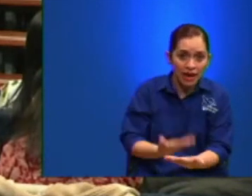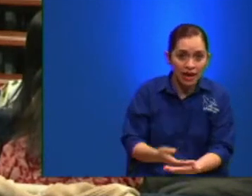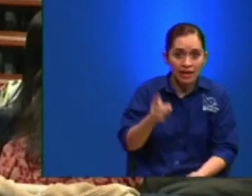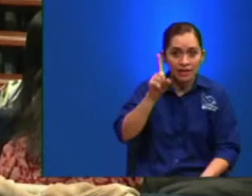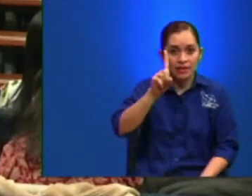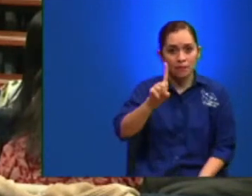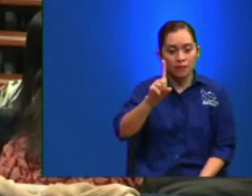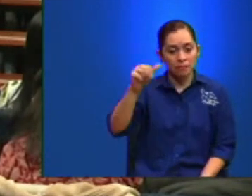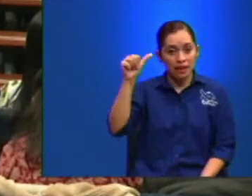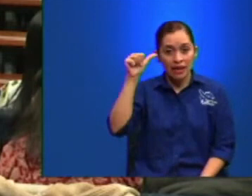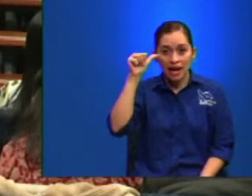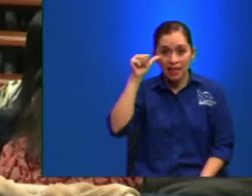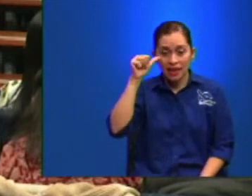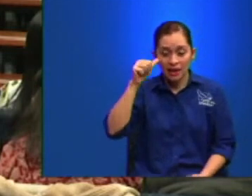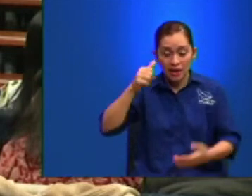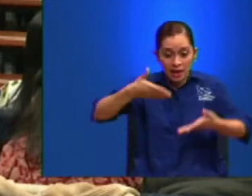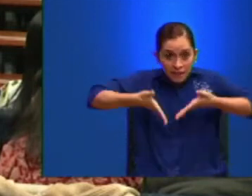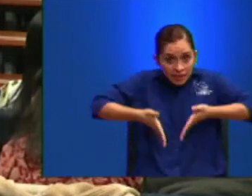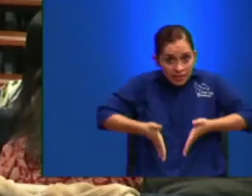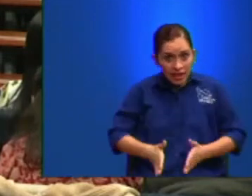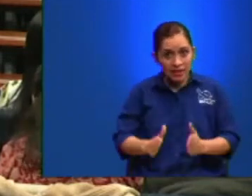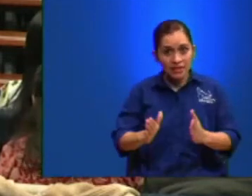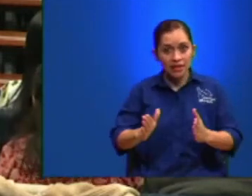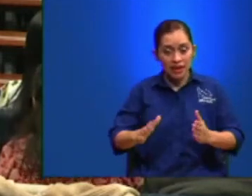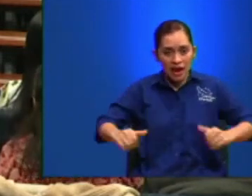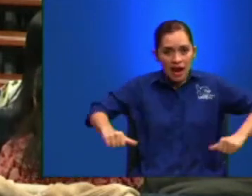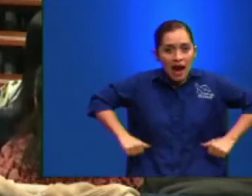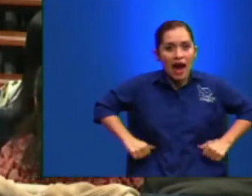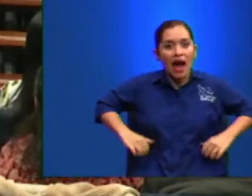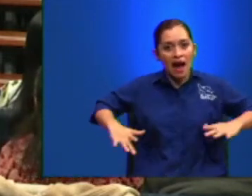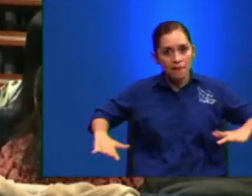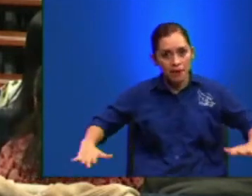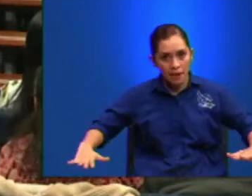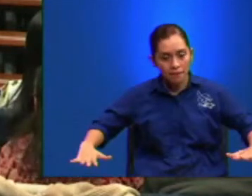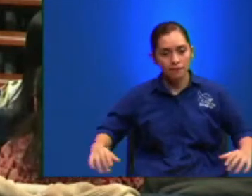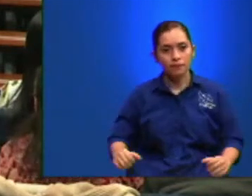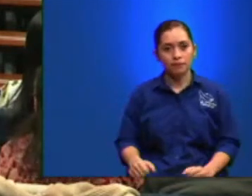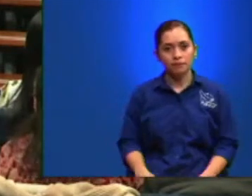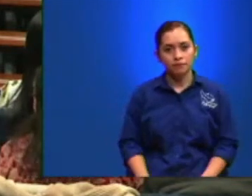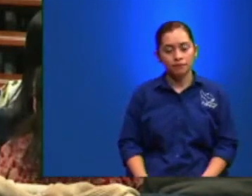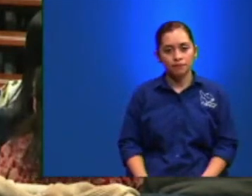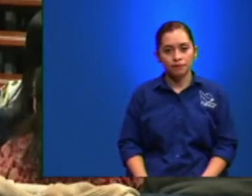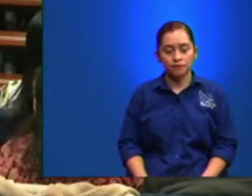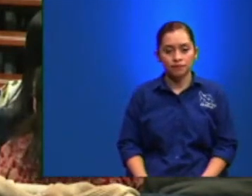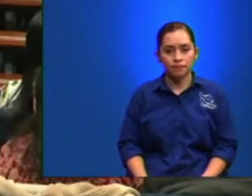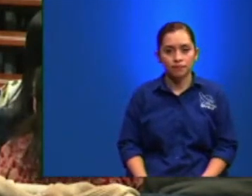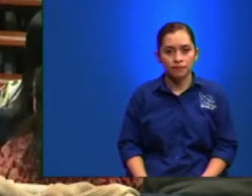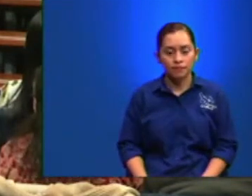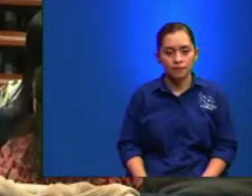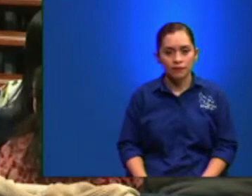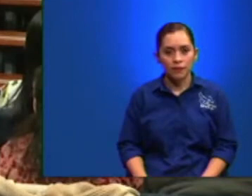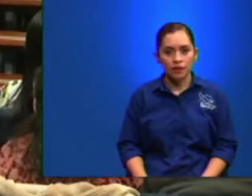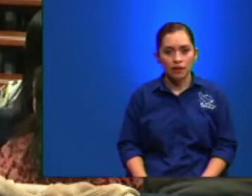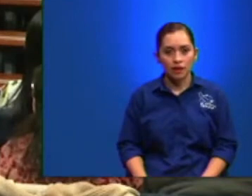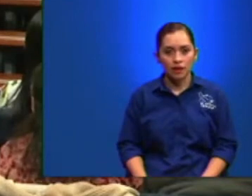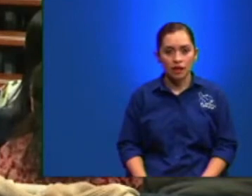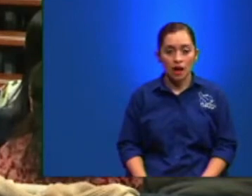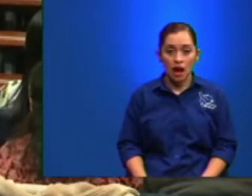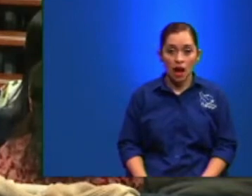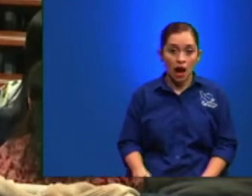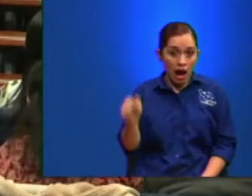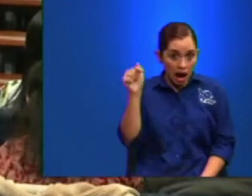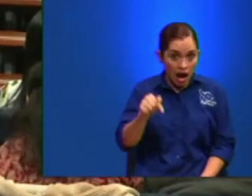gran nace habrán y ahora venimos para acá al